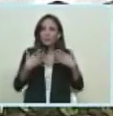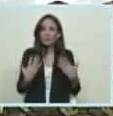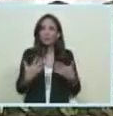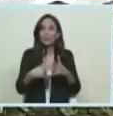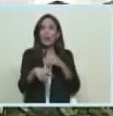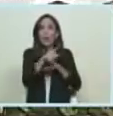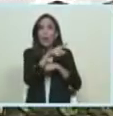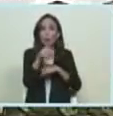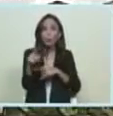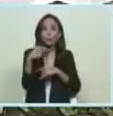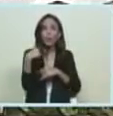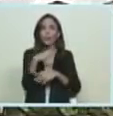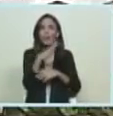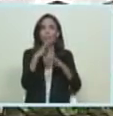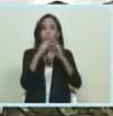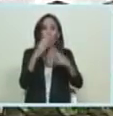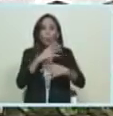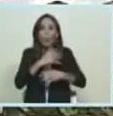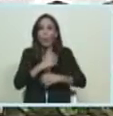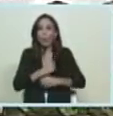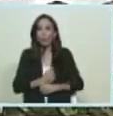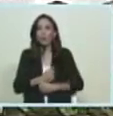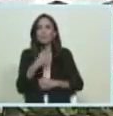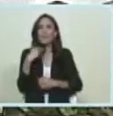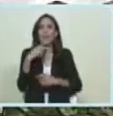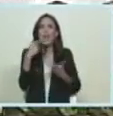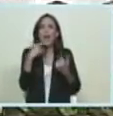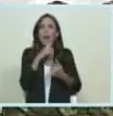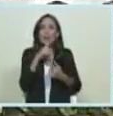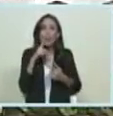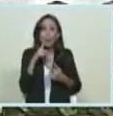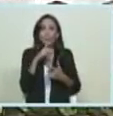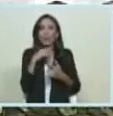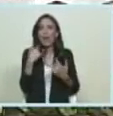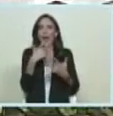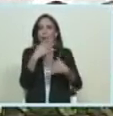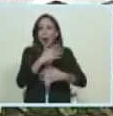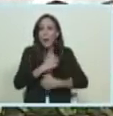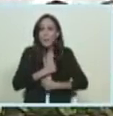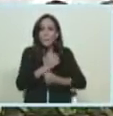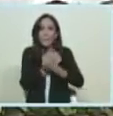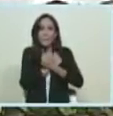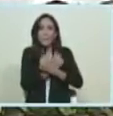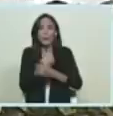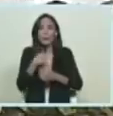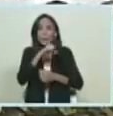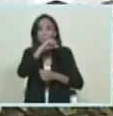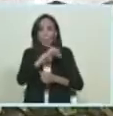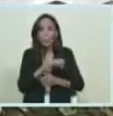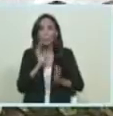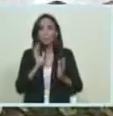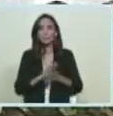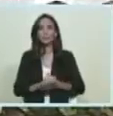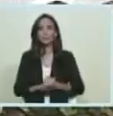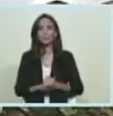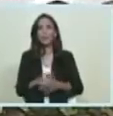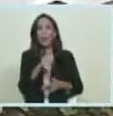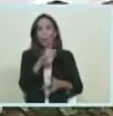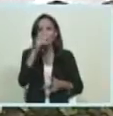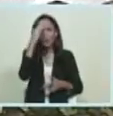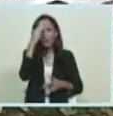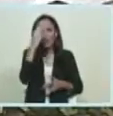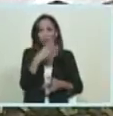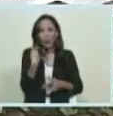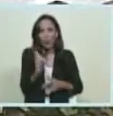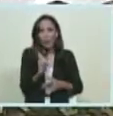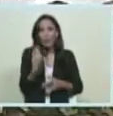es que ustedes sean tan confianzudos de decirme, Nico, eso es lo que más me gusta. Porque a mí me... Ustedes saben que